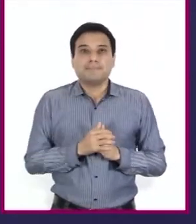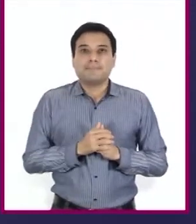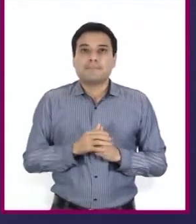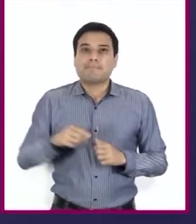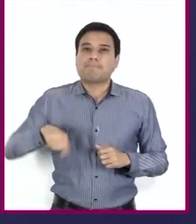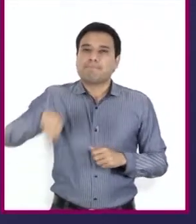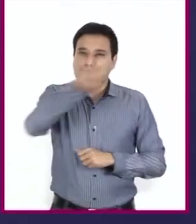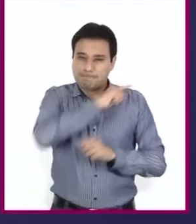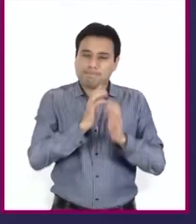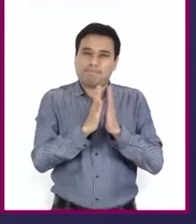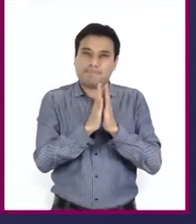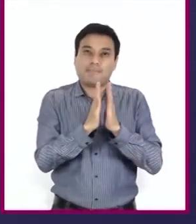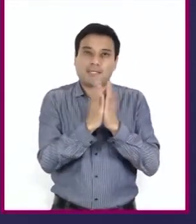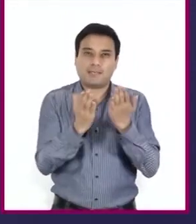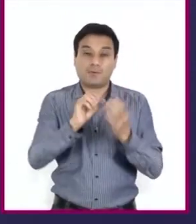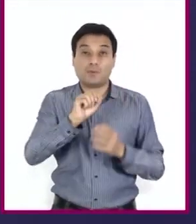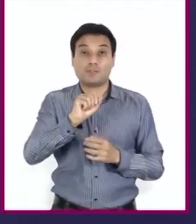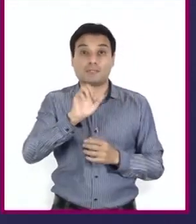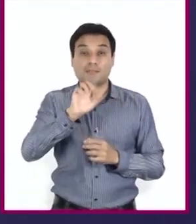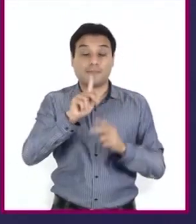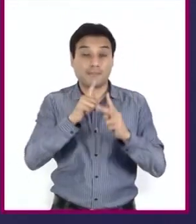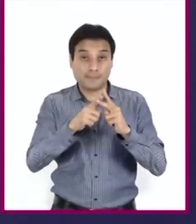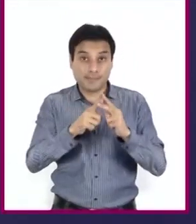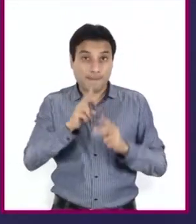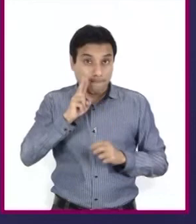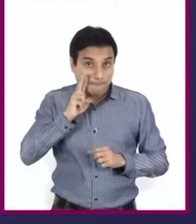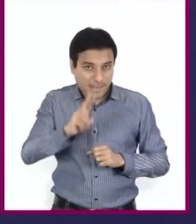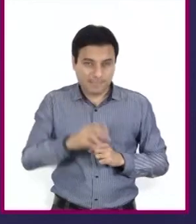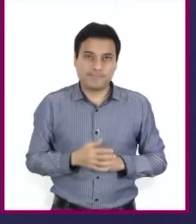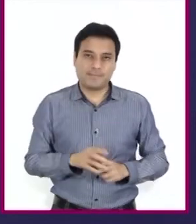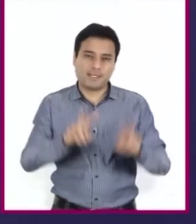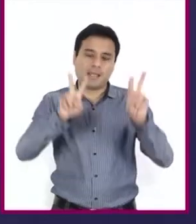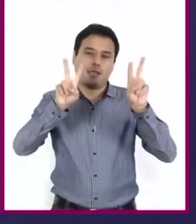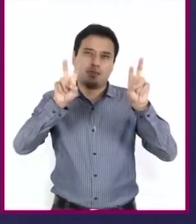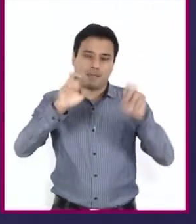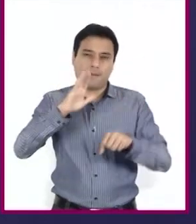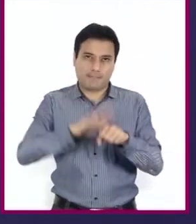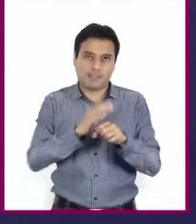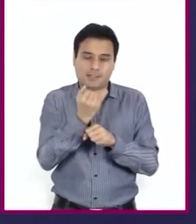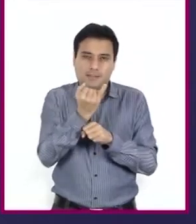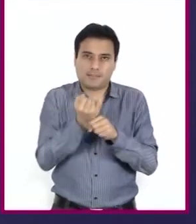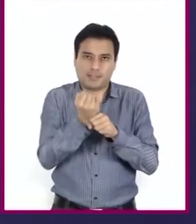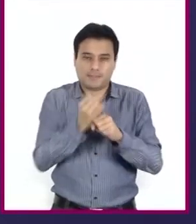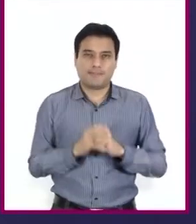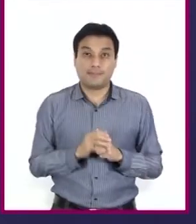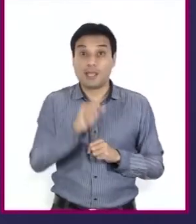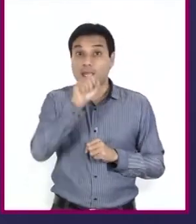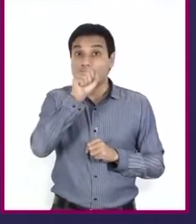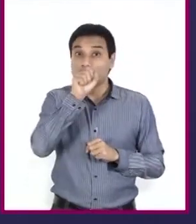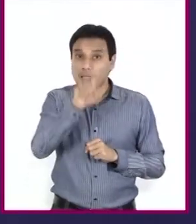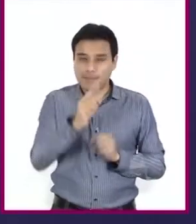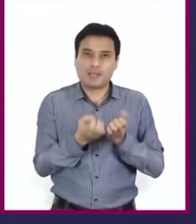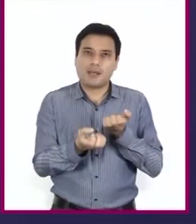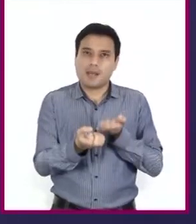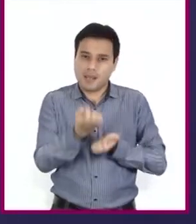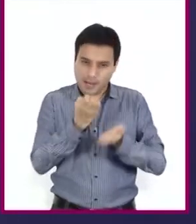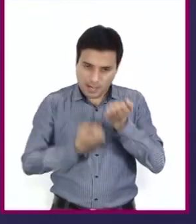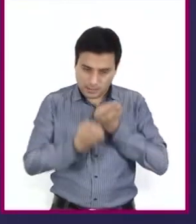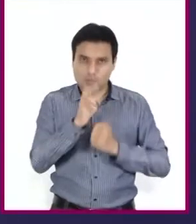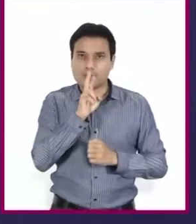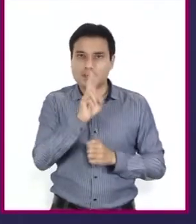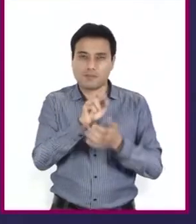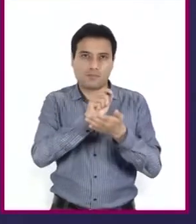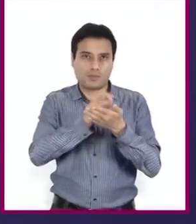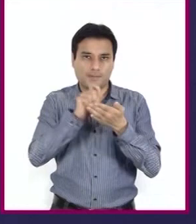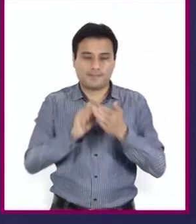invito a revisar sus libros de texto para consultar y retroalimentar sus posibles dudas, así como resolver los ejercicios propuestos para el